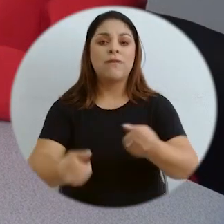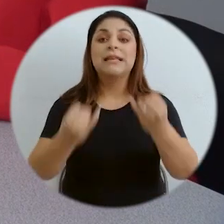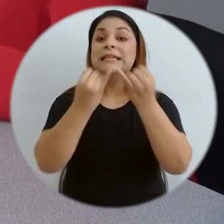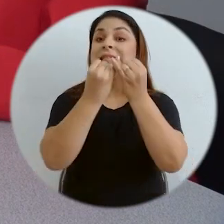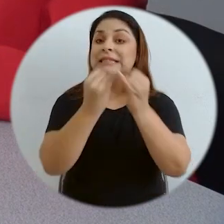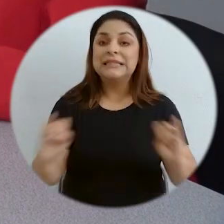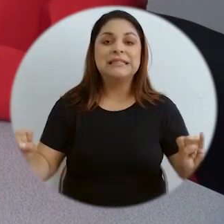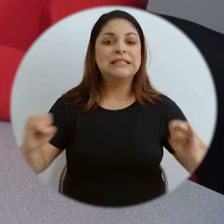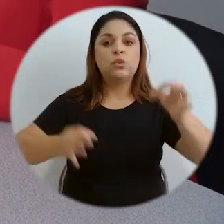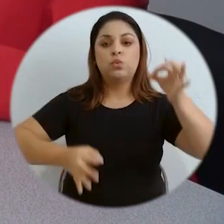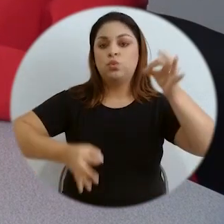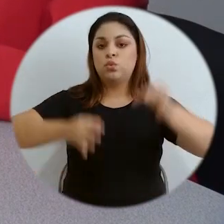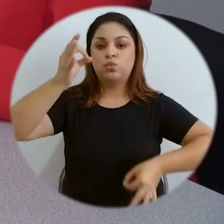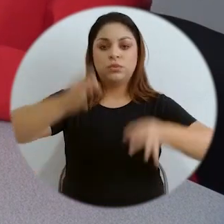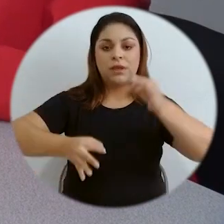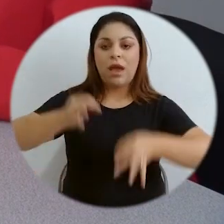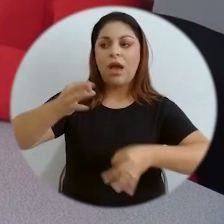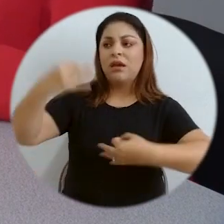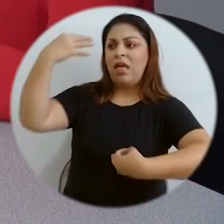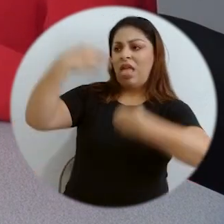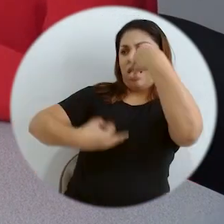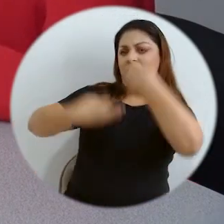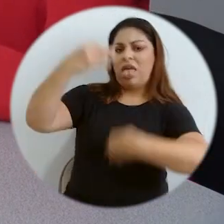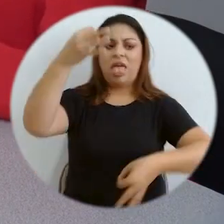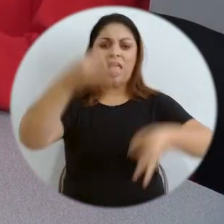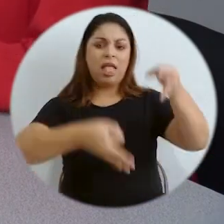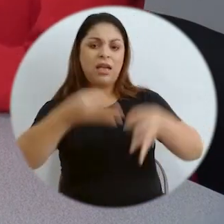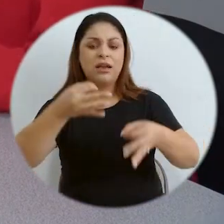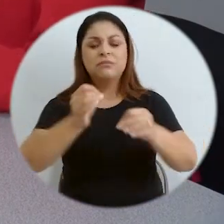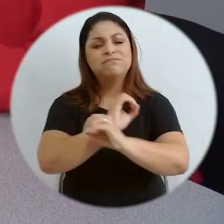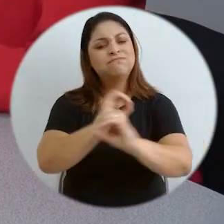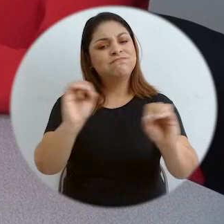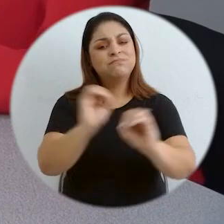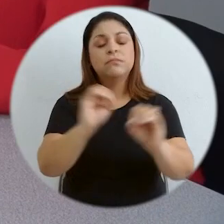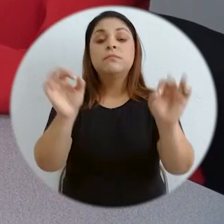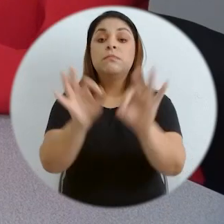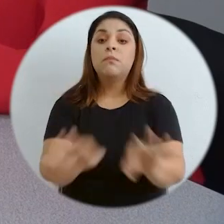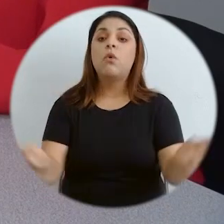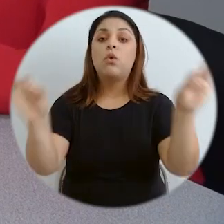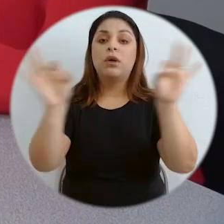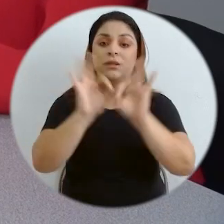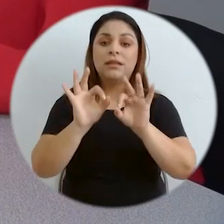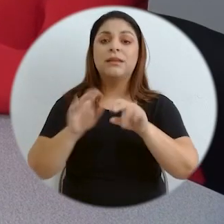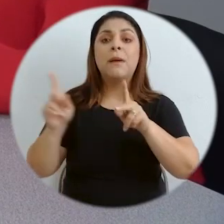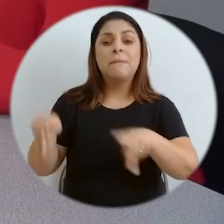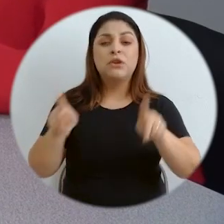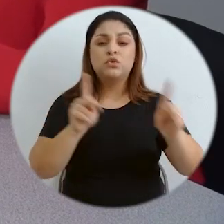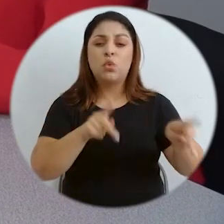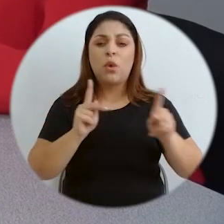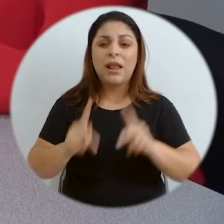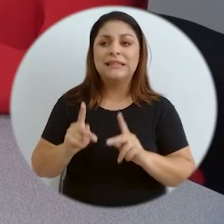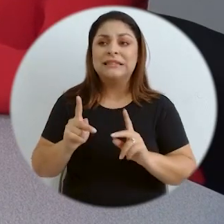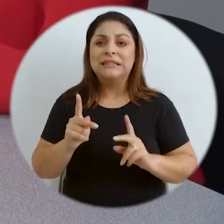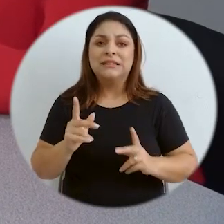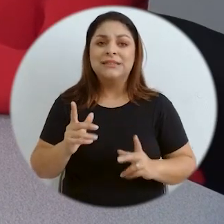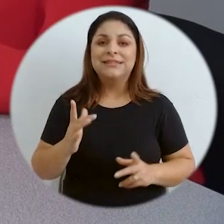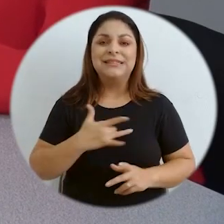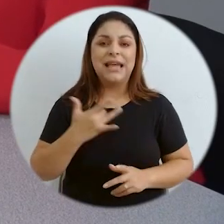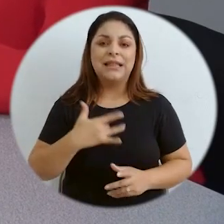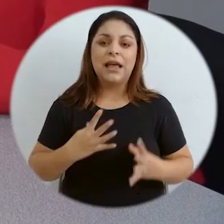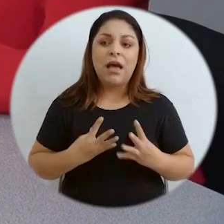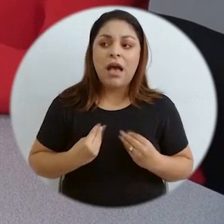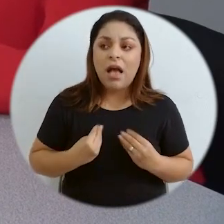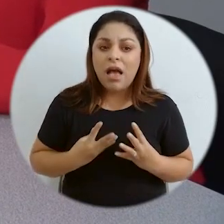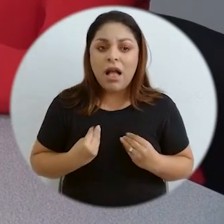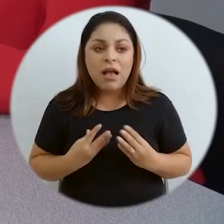sin ser juzgado. Eso es muy importante. Eso es muy importante porque muchas veces las personas llegan con mucho temor y